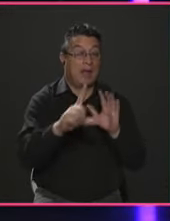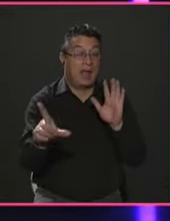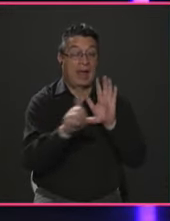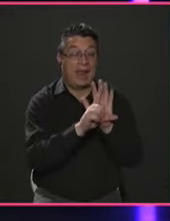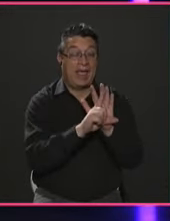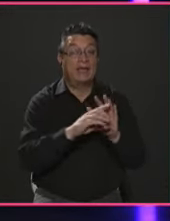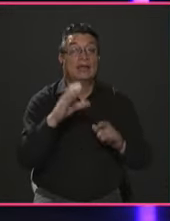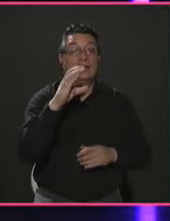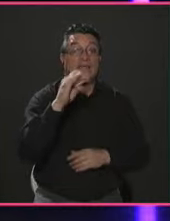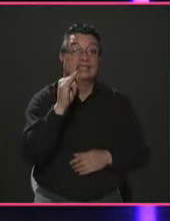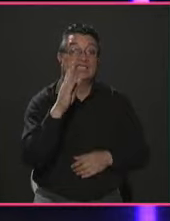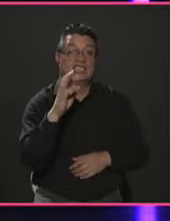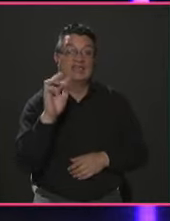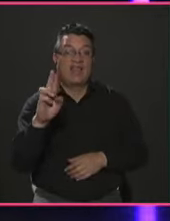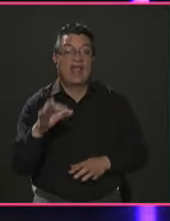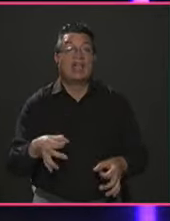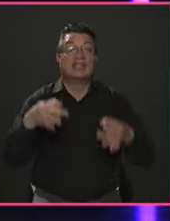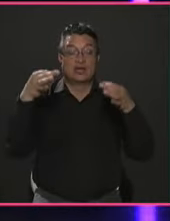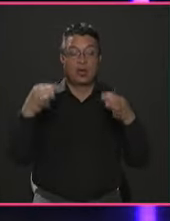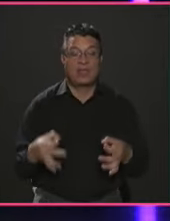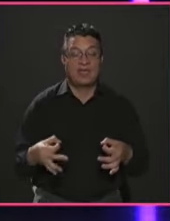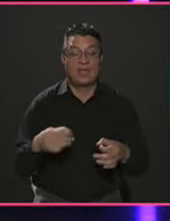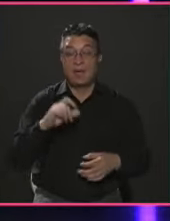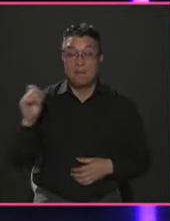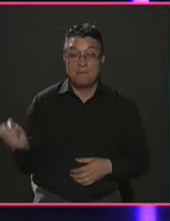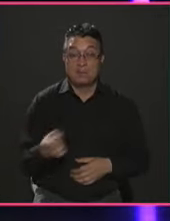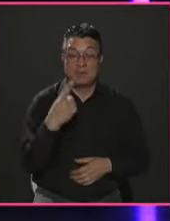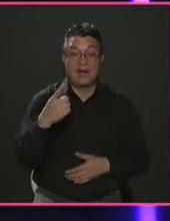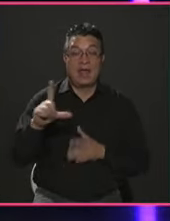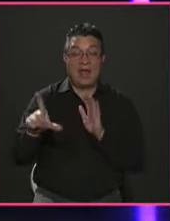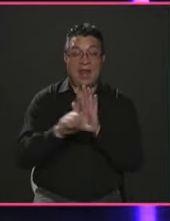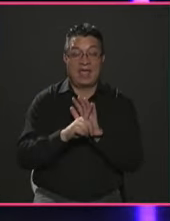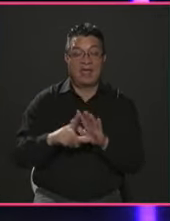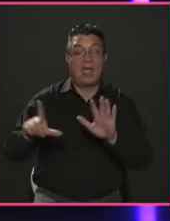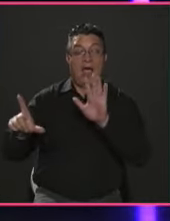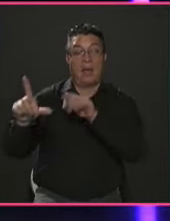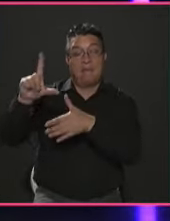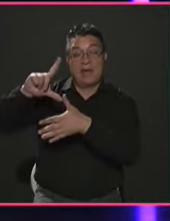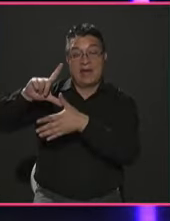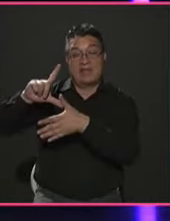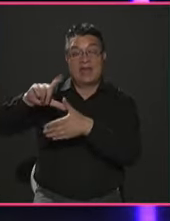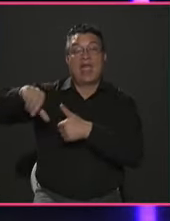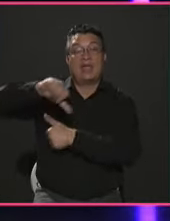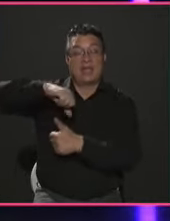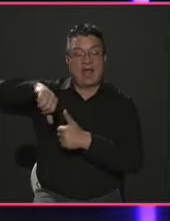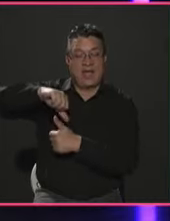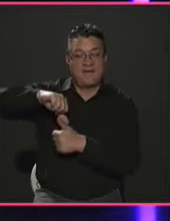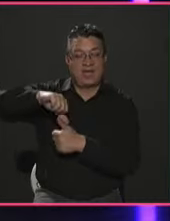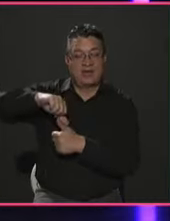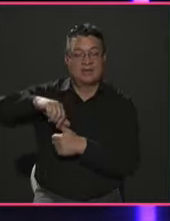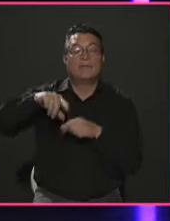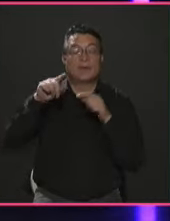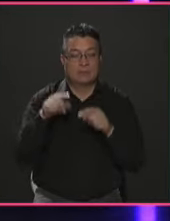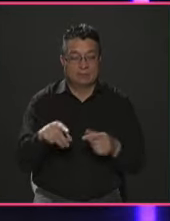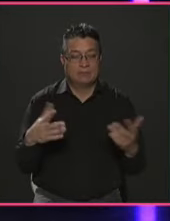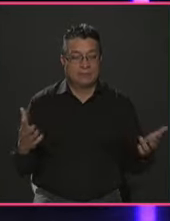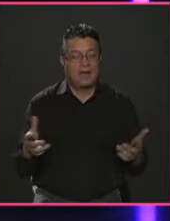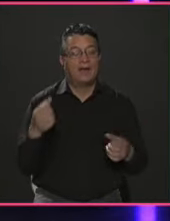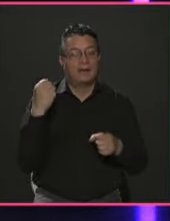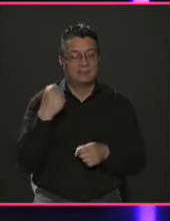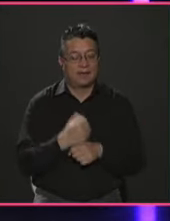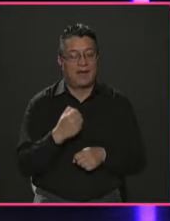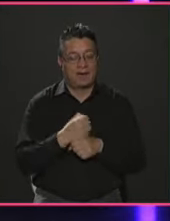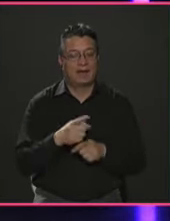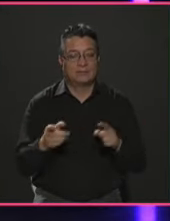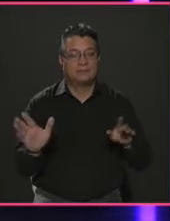ciberseguridad Primera ley eh Para América Latina y el Caribe es así como estamos trabajando